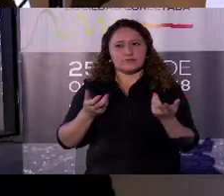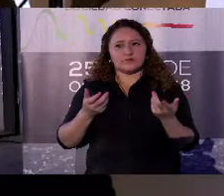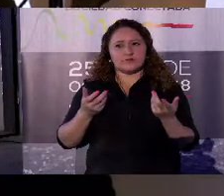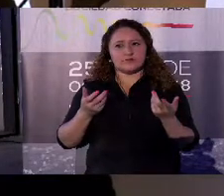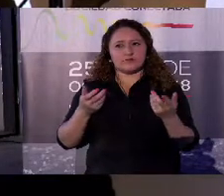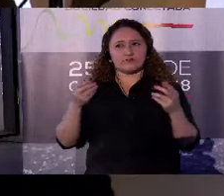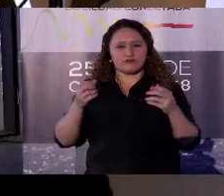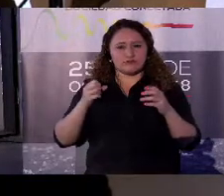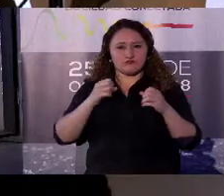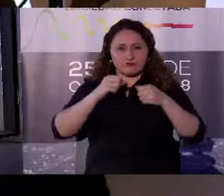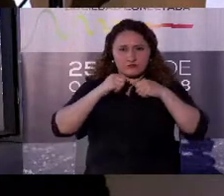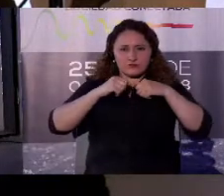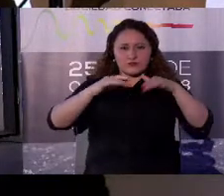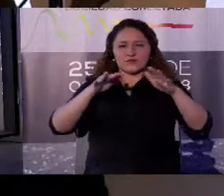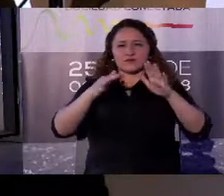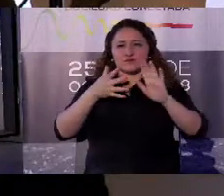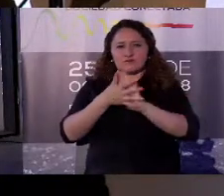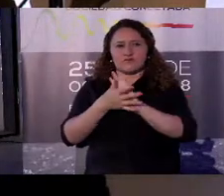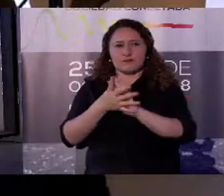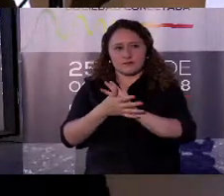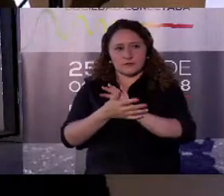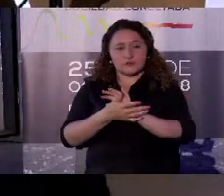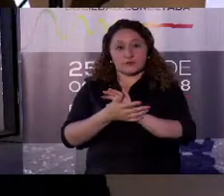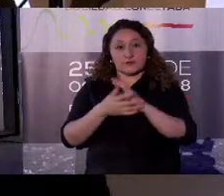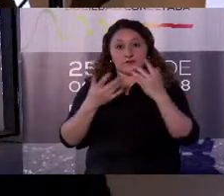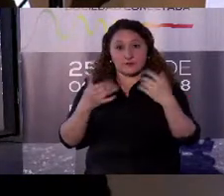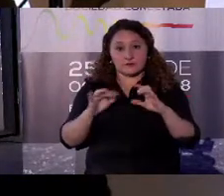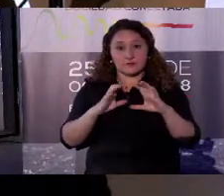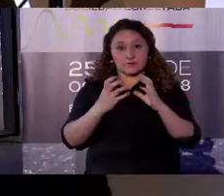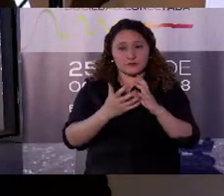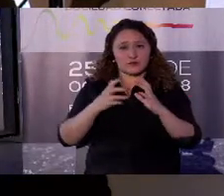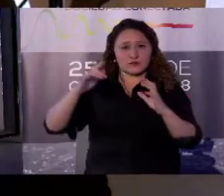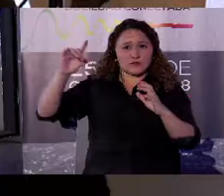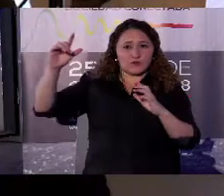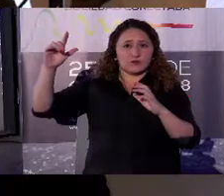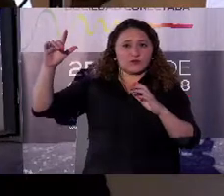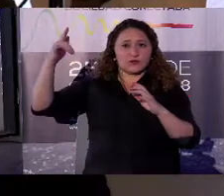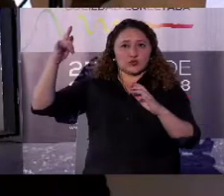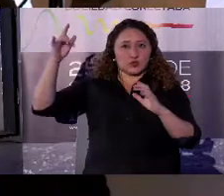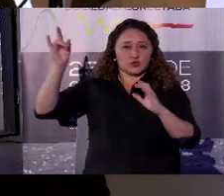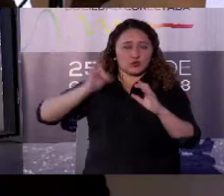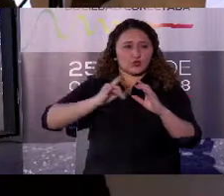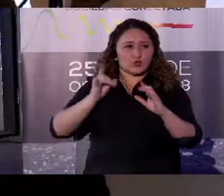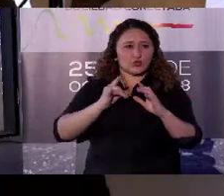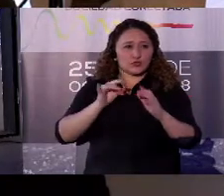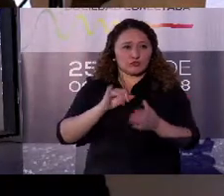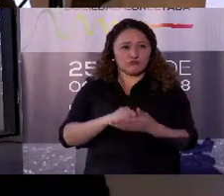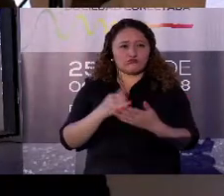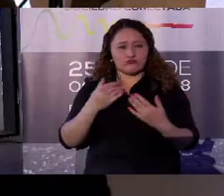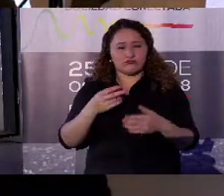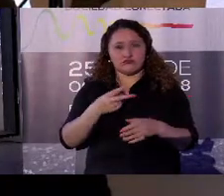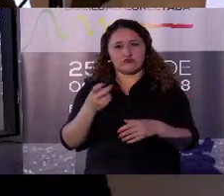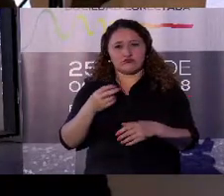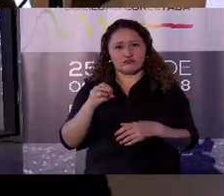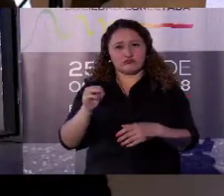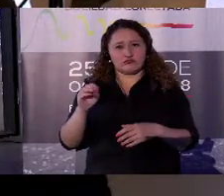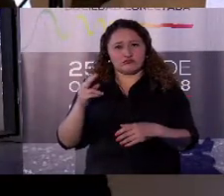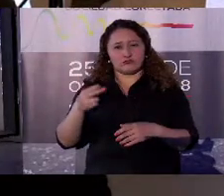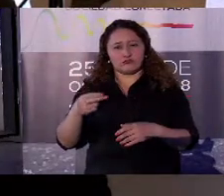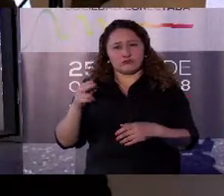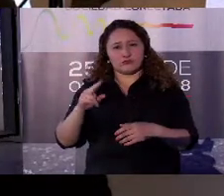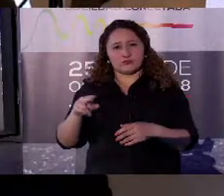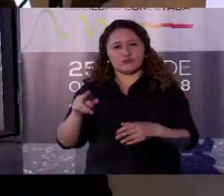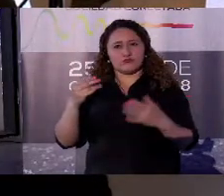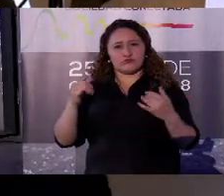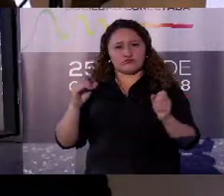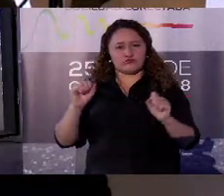contenido. La industria satelital ya ha dicho que 200 MHz de ese espectro se puede reasignar al uso